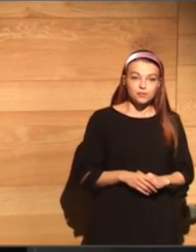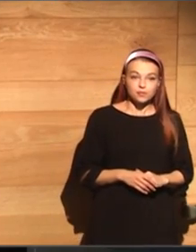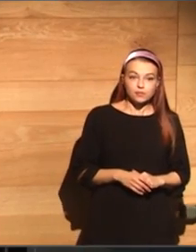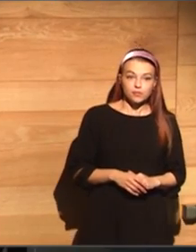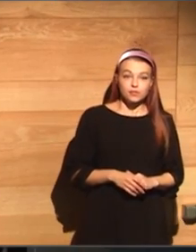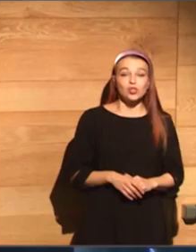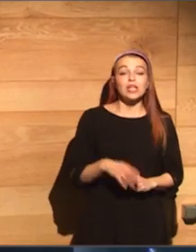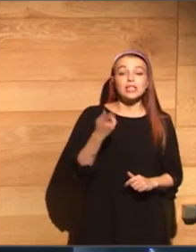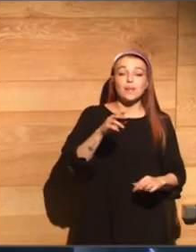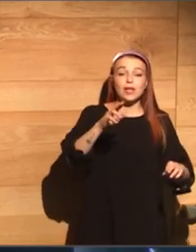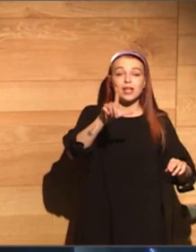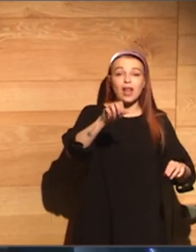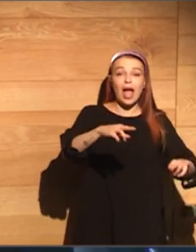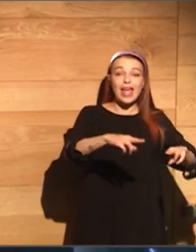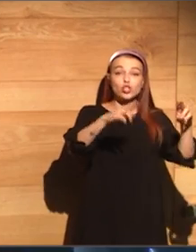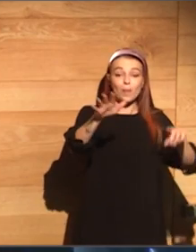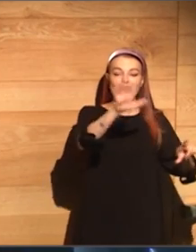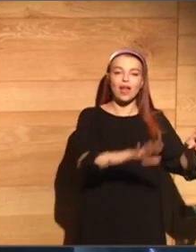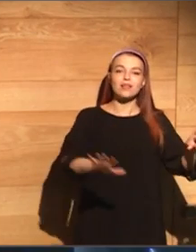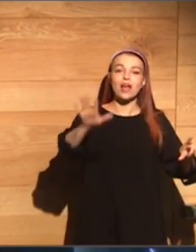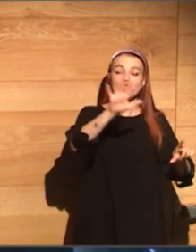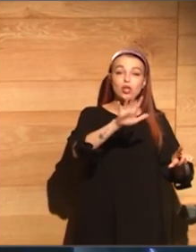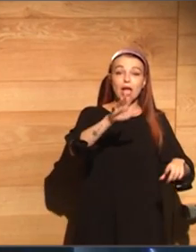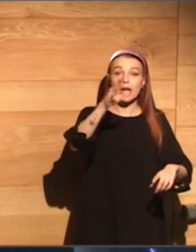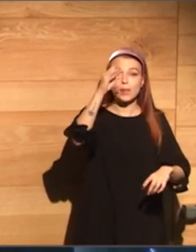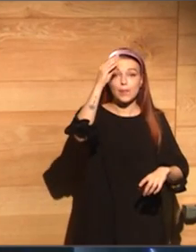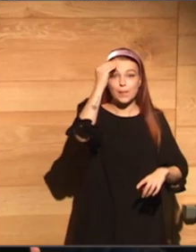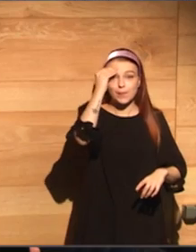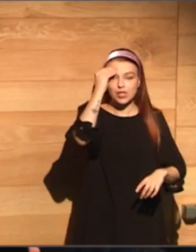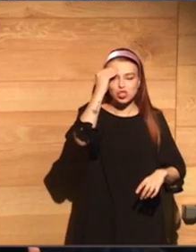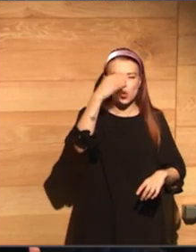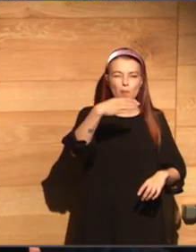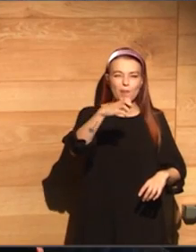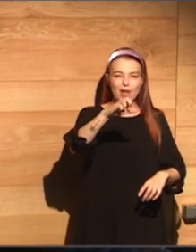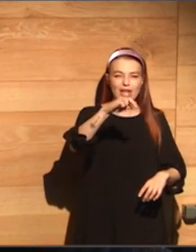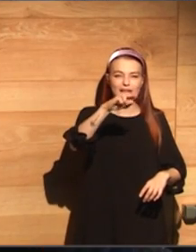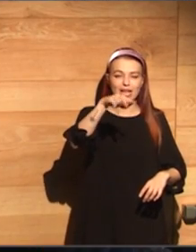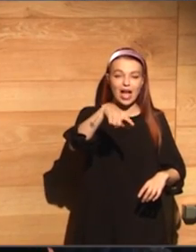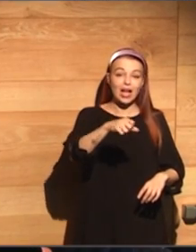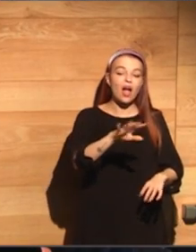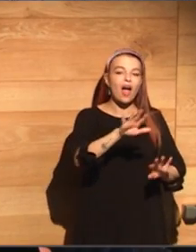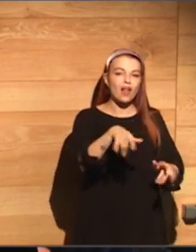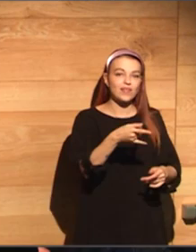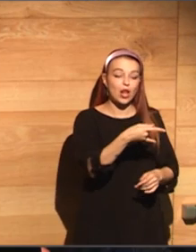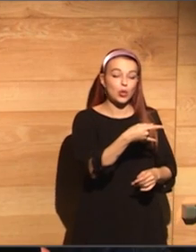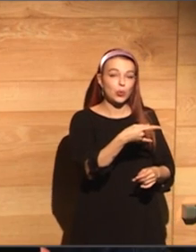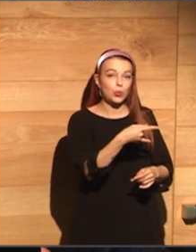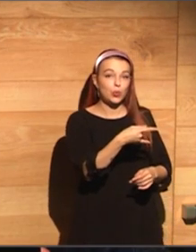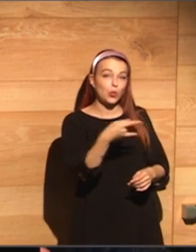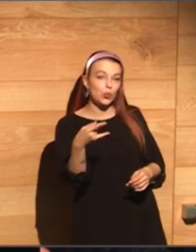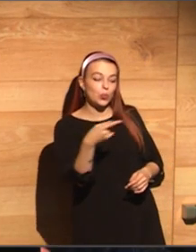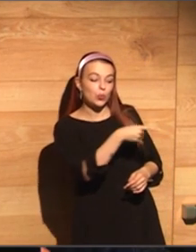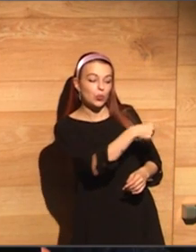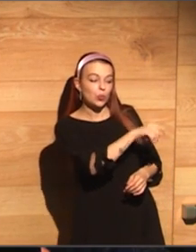la Escopeta Nacional, se presenta, yo creo que es el gran descubrimiento del que se enamora Berlanga, a esta familia de